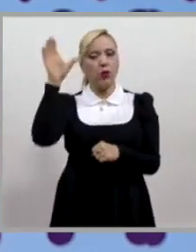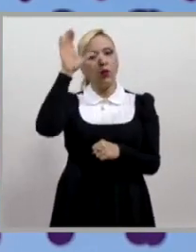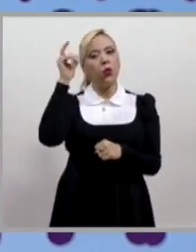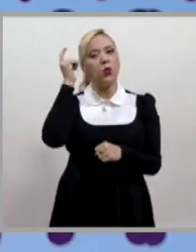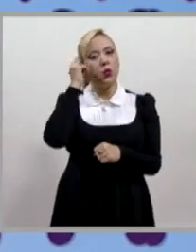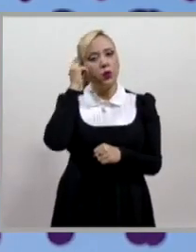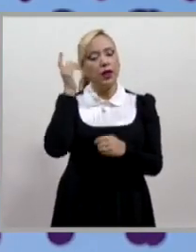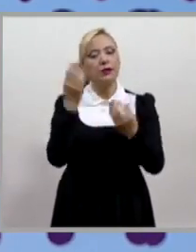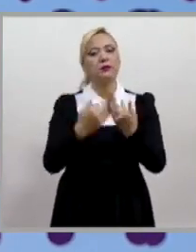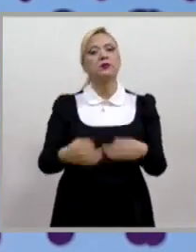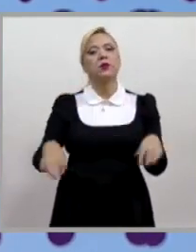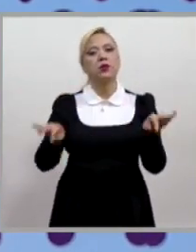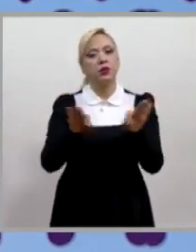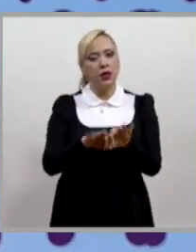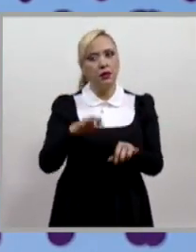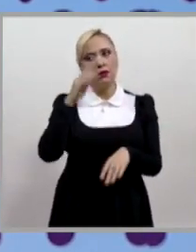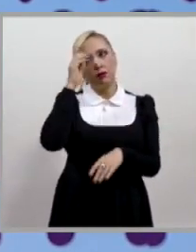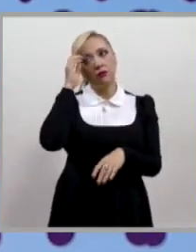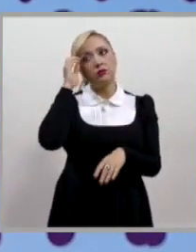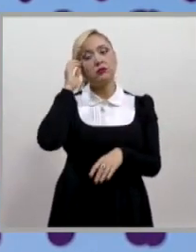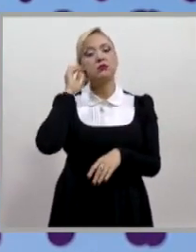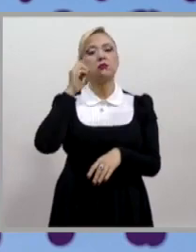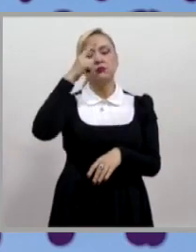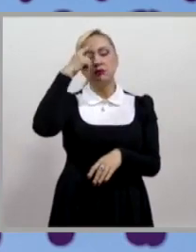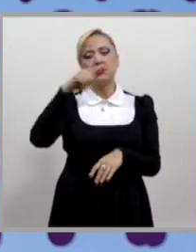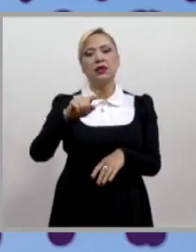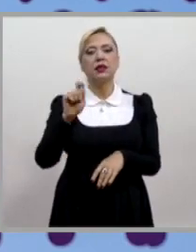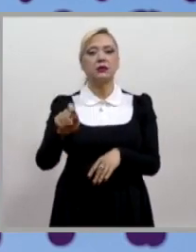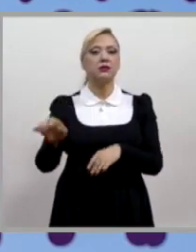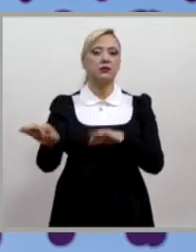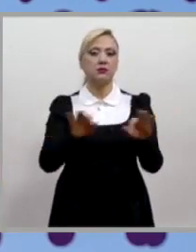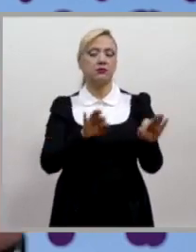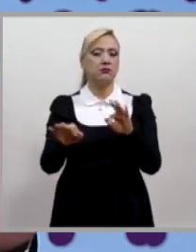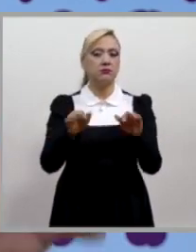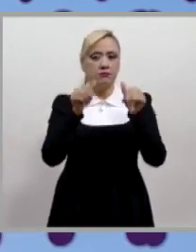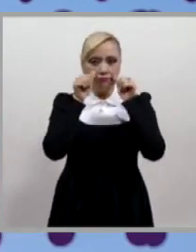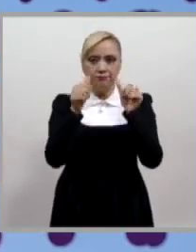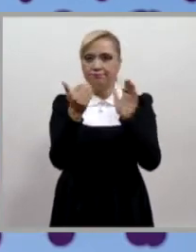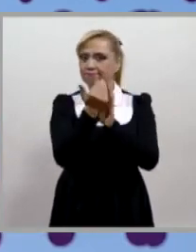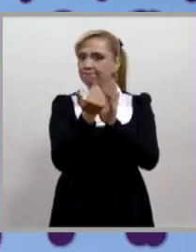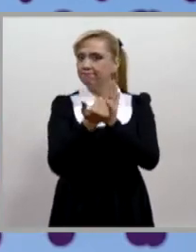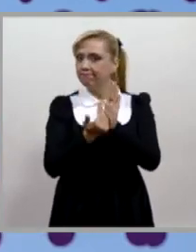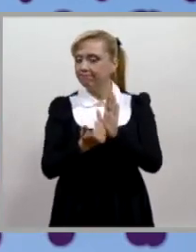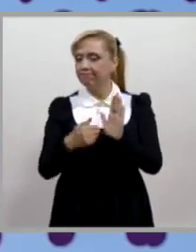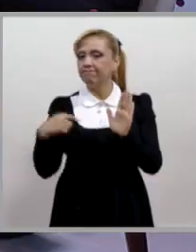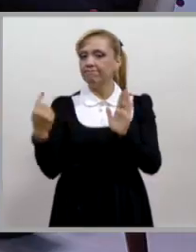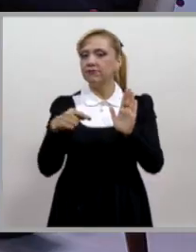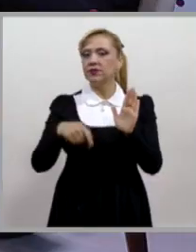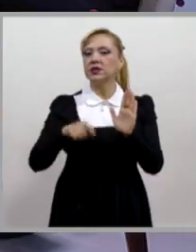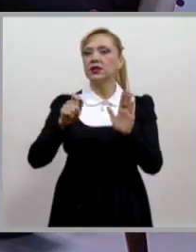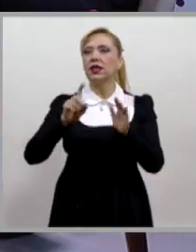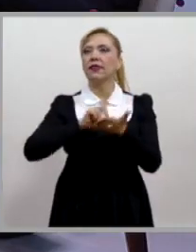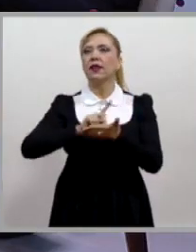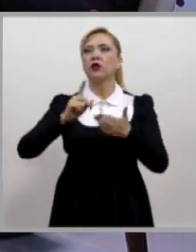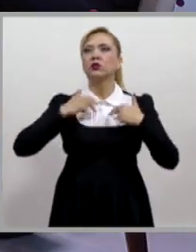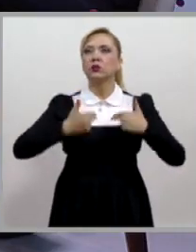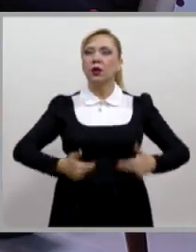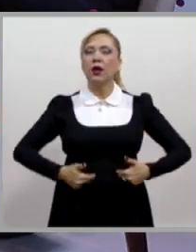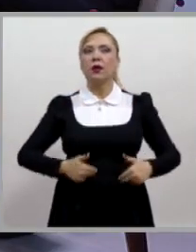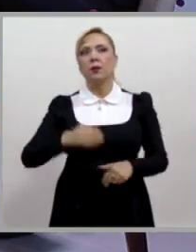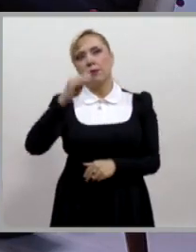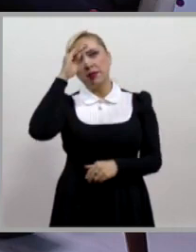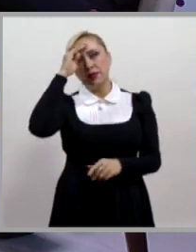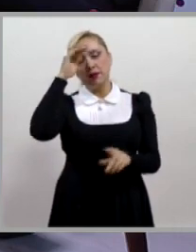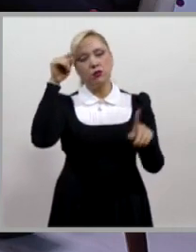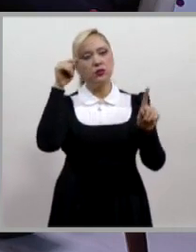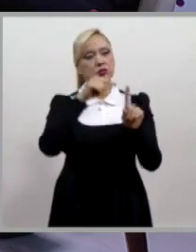es fundamental, sin duda alguna es parte de la agenda en cualquier lugar que se aborde el tema de la justicia y de los derechos humanos. Tiene